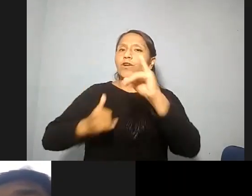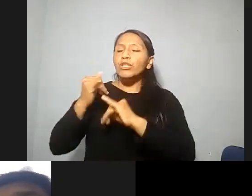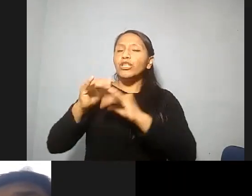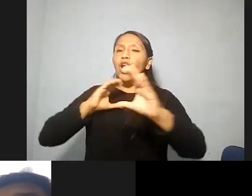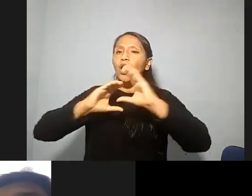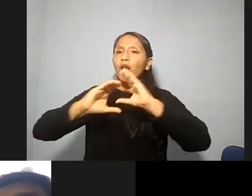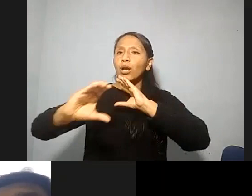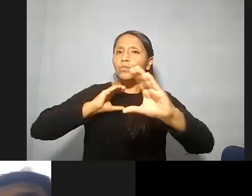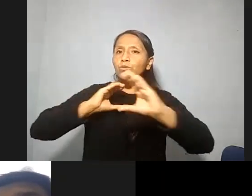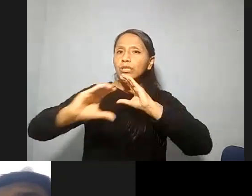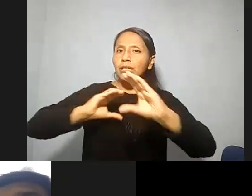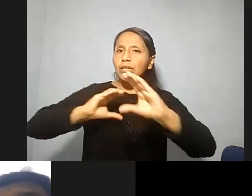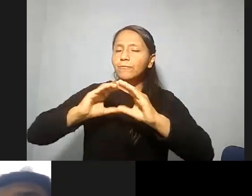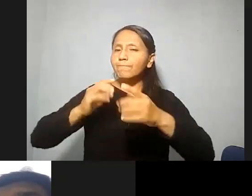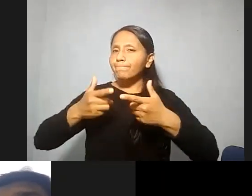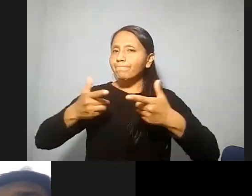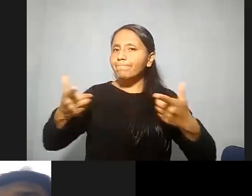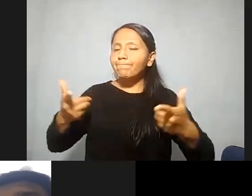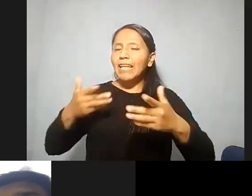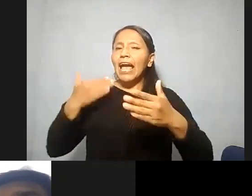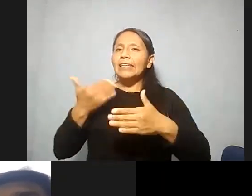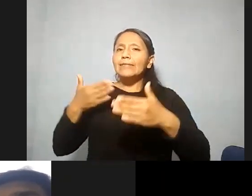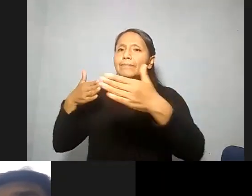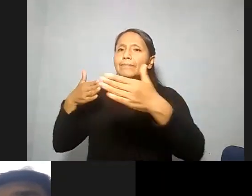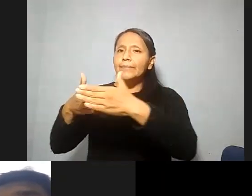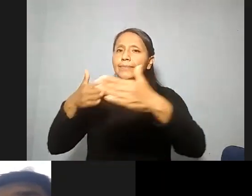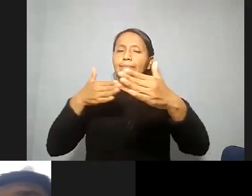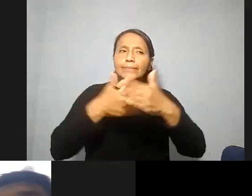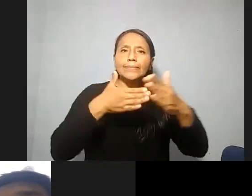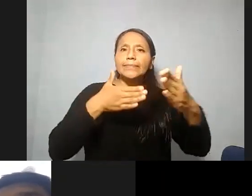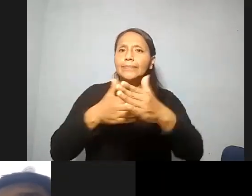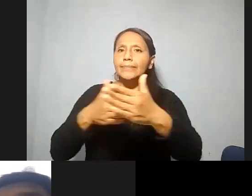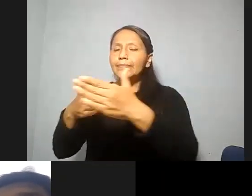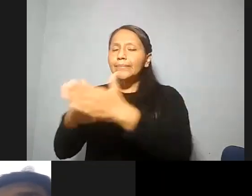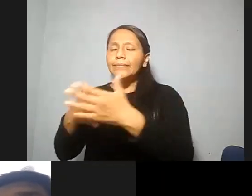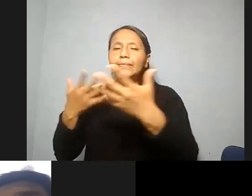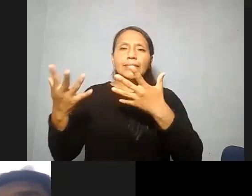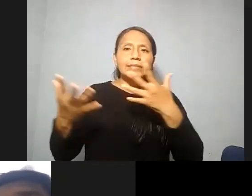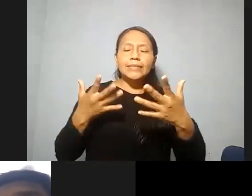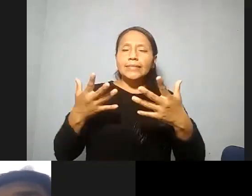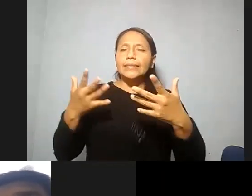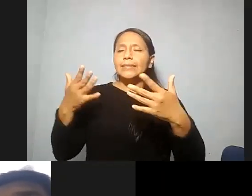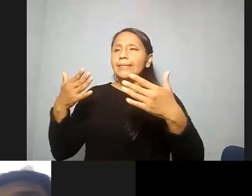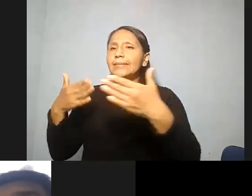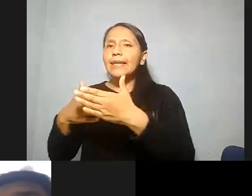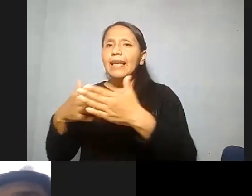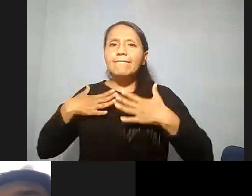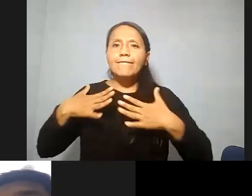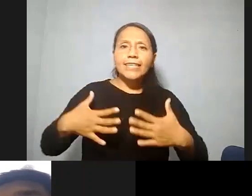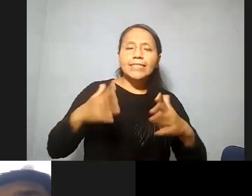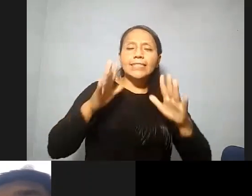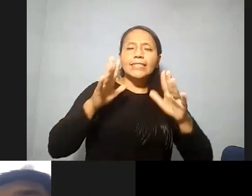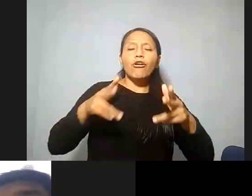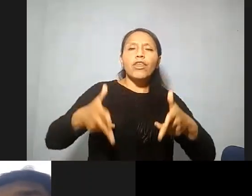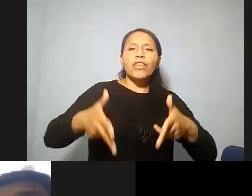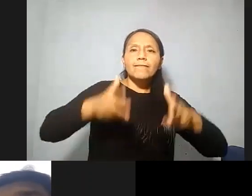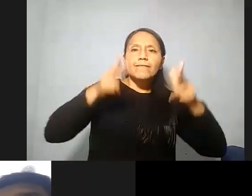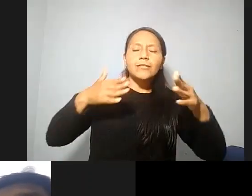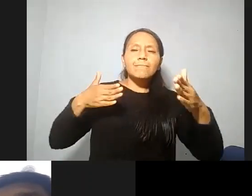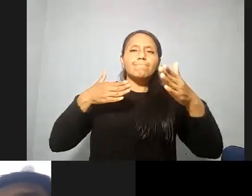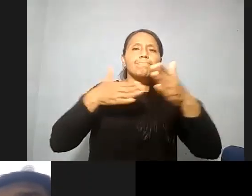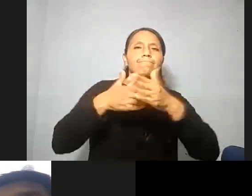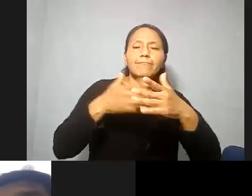comunicación, barreras o obstáculos físicos, edilicios que nos permiten justamente